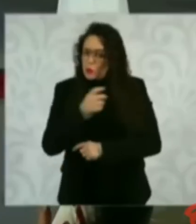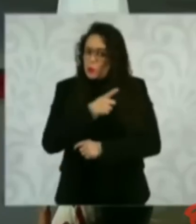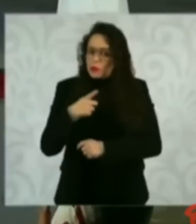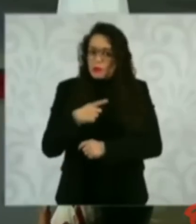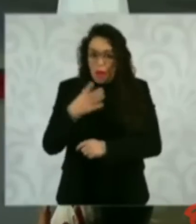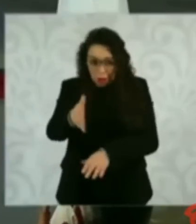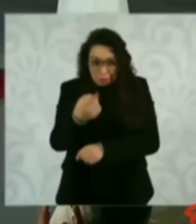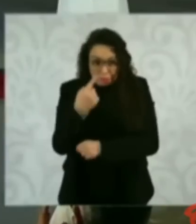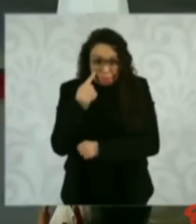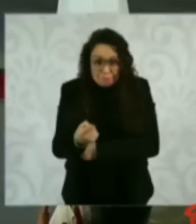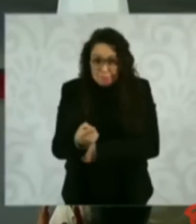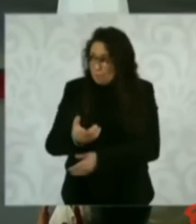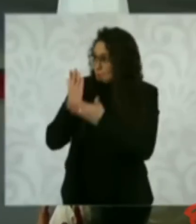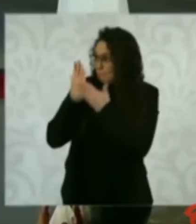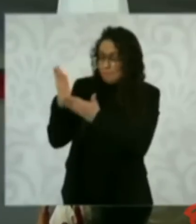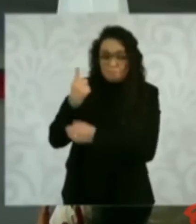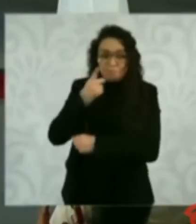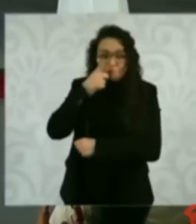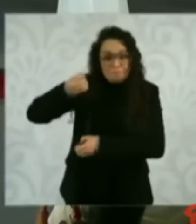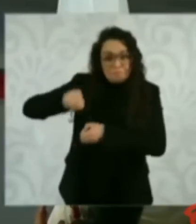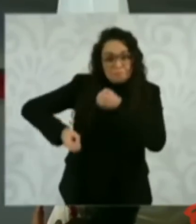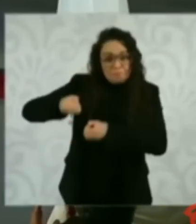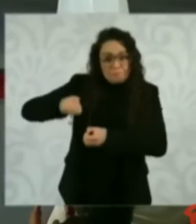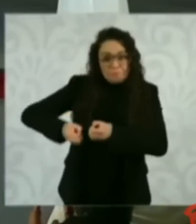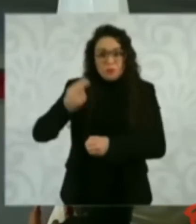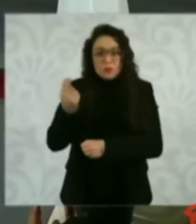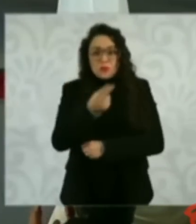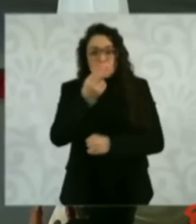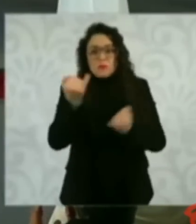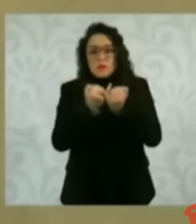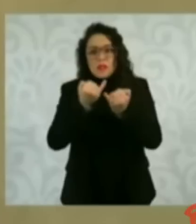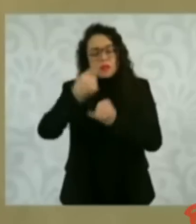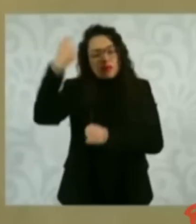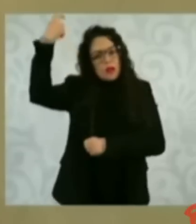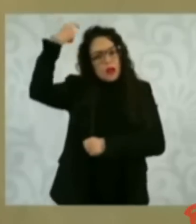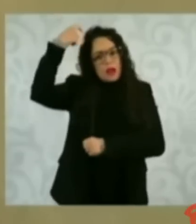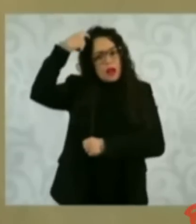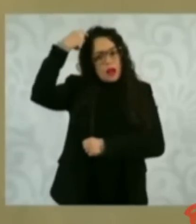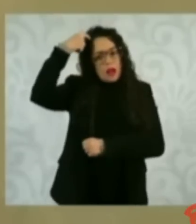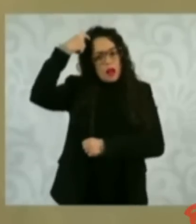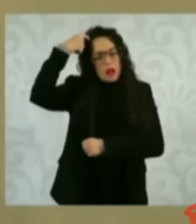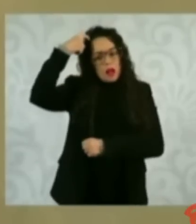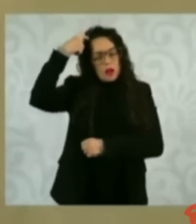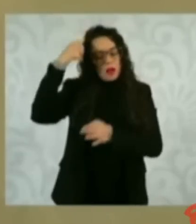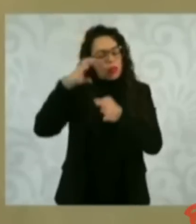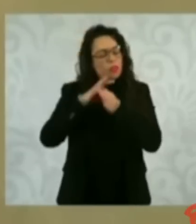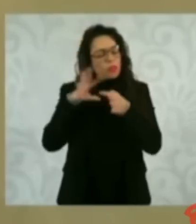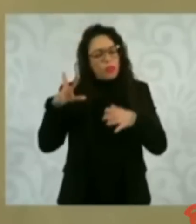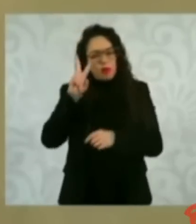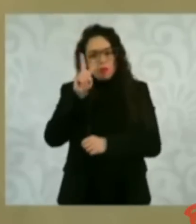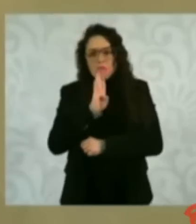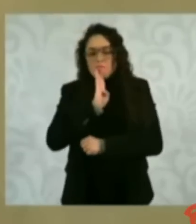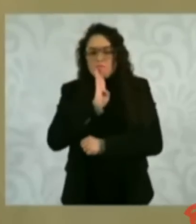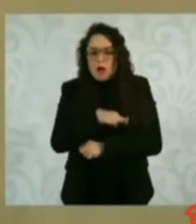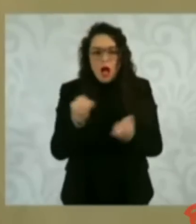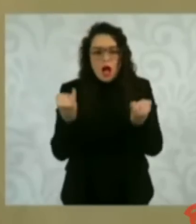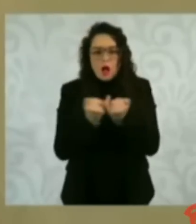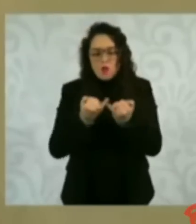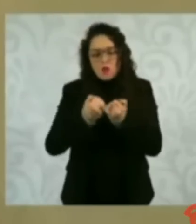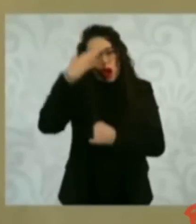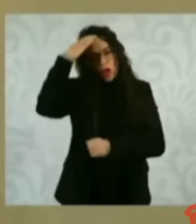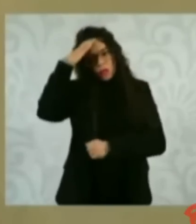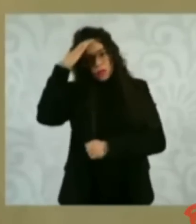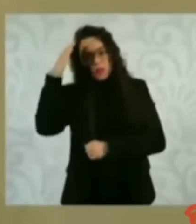Tiene usted esa misma neblina, esa mente nublada que el Chapo. Usted dice aquí que tiene más